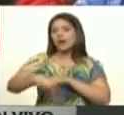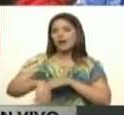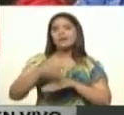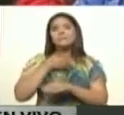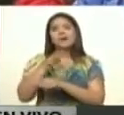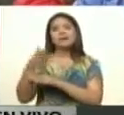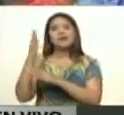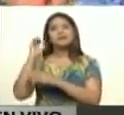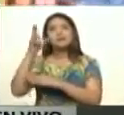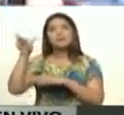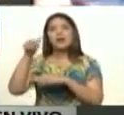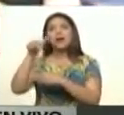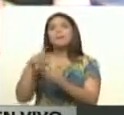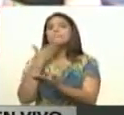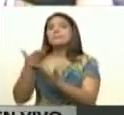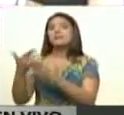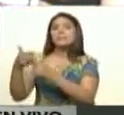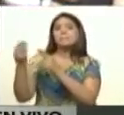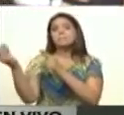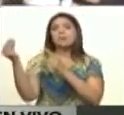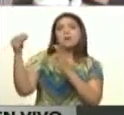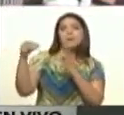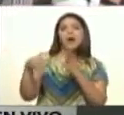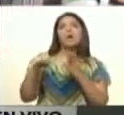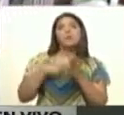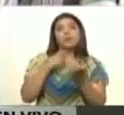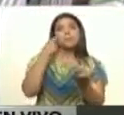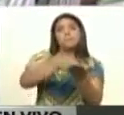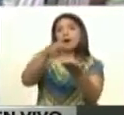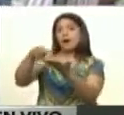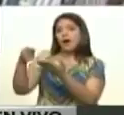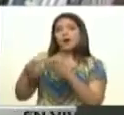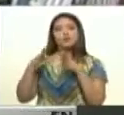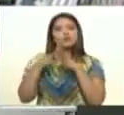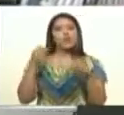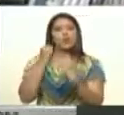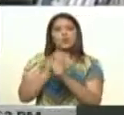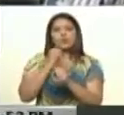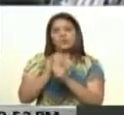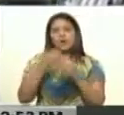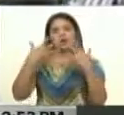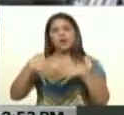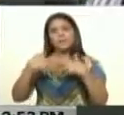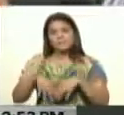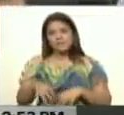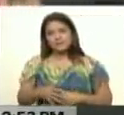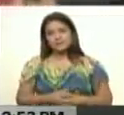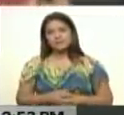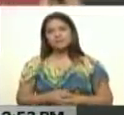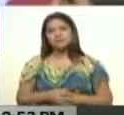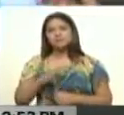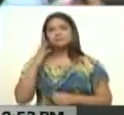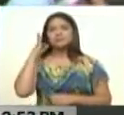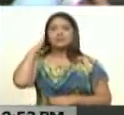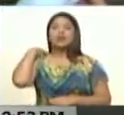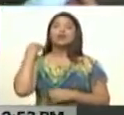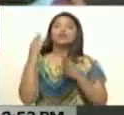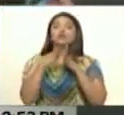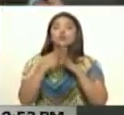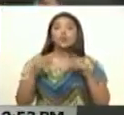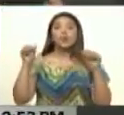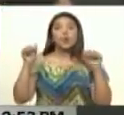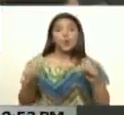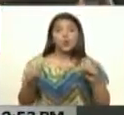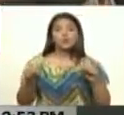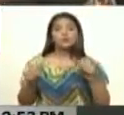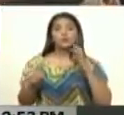ir hasta la asamblea a pedir los créditos adicionales para poder cubrir los gastos operativos de nuestra empresa. Por eso es que todos hoy